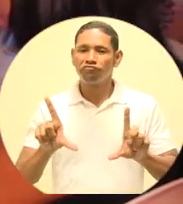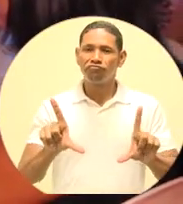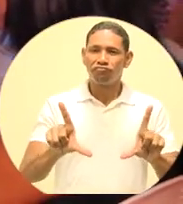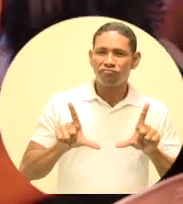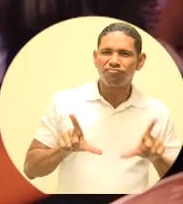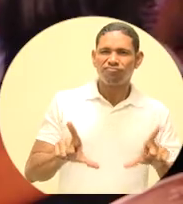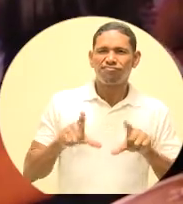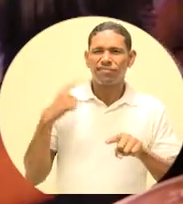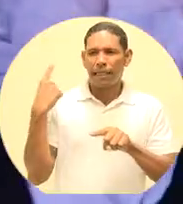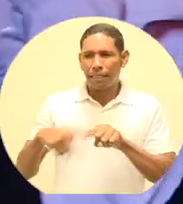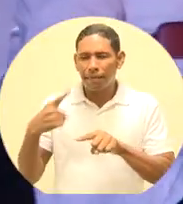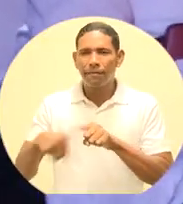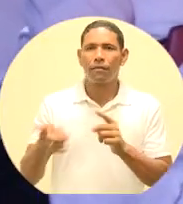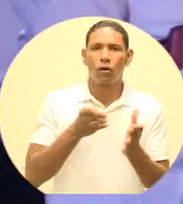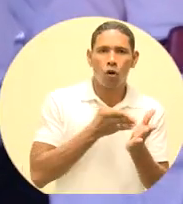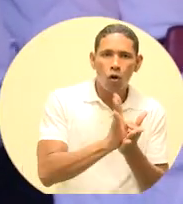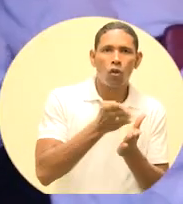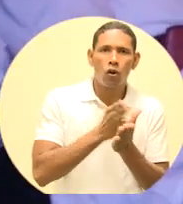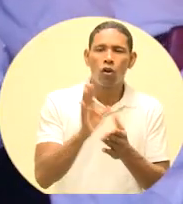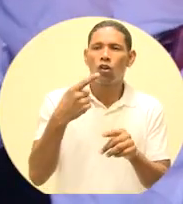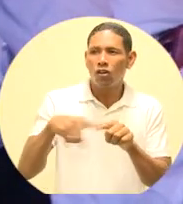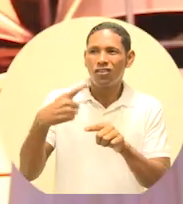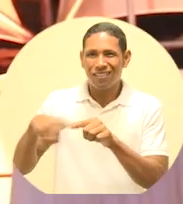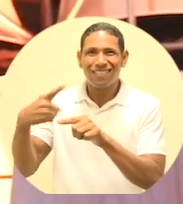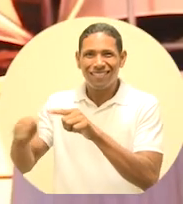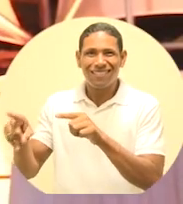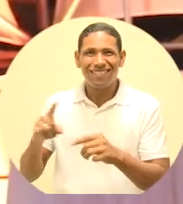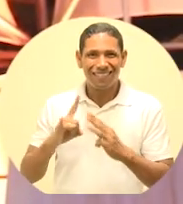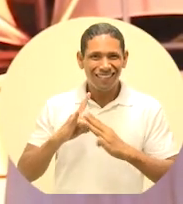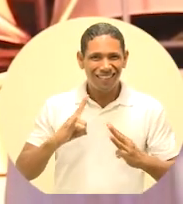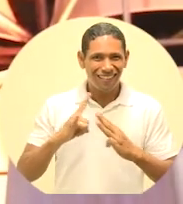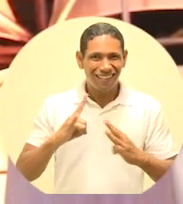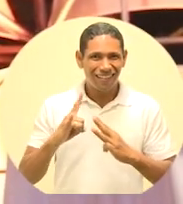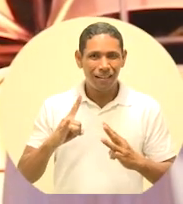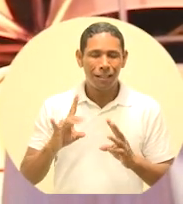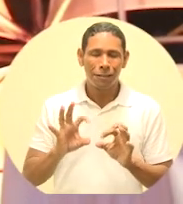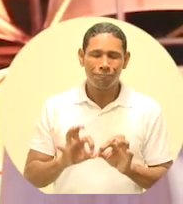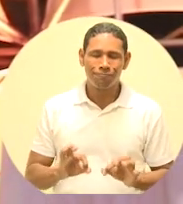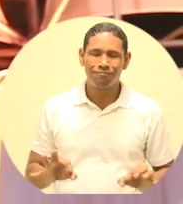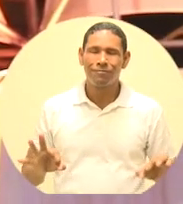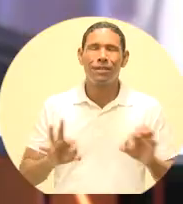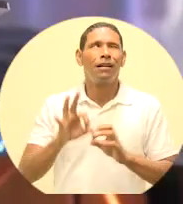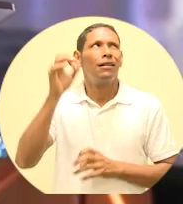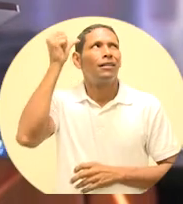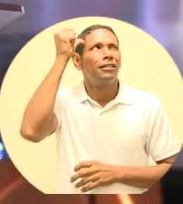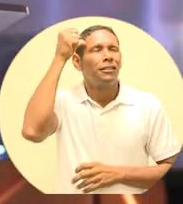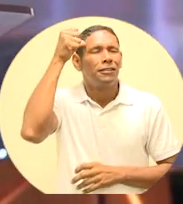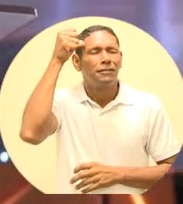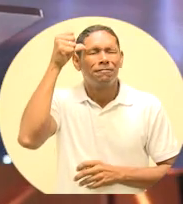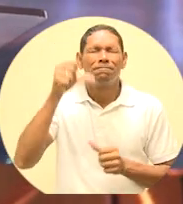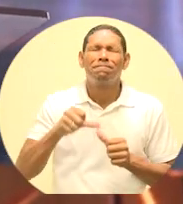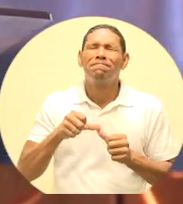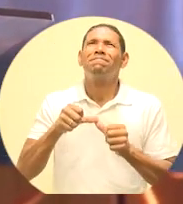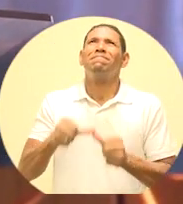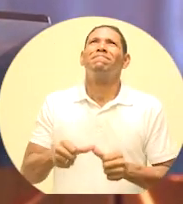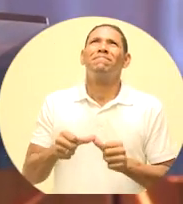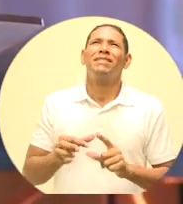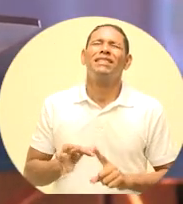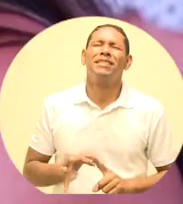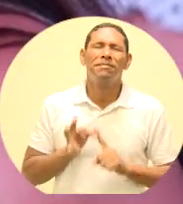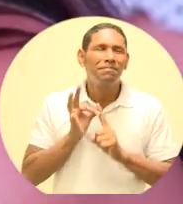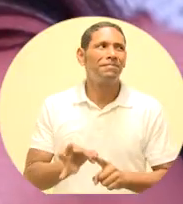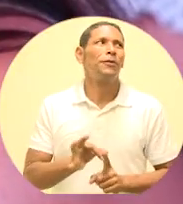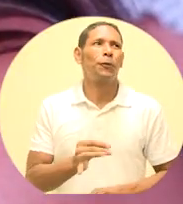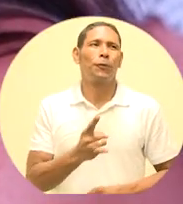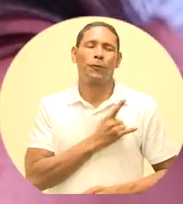los graduados de diferentes modalidades, programas y cortes de la Universidad del Magdalena evocaran los momentos más importantes de su vida